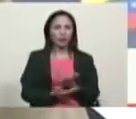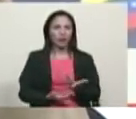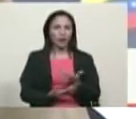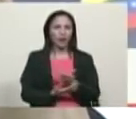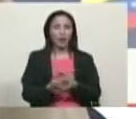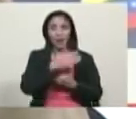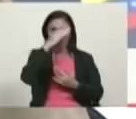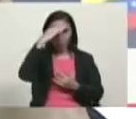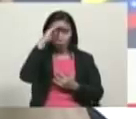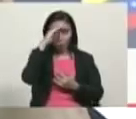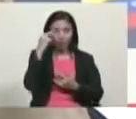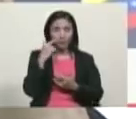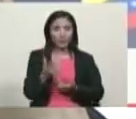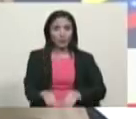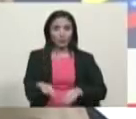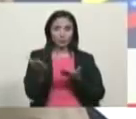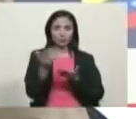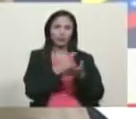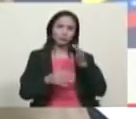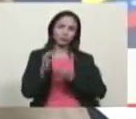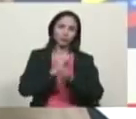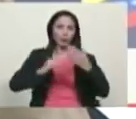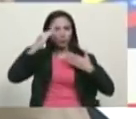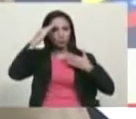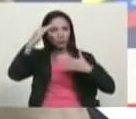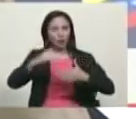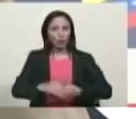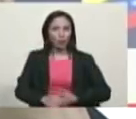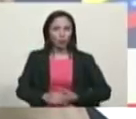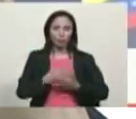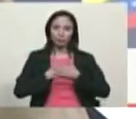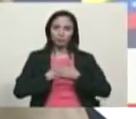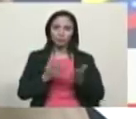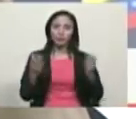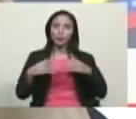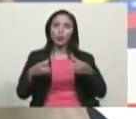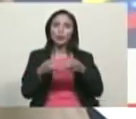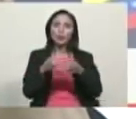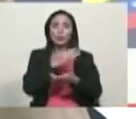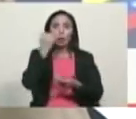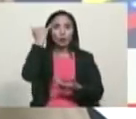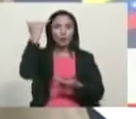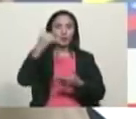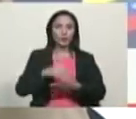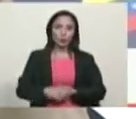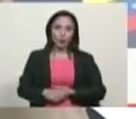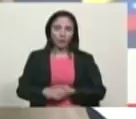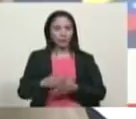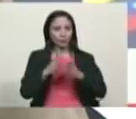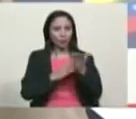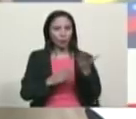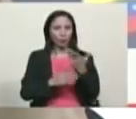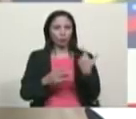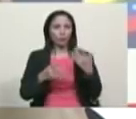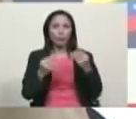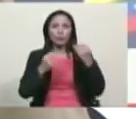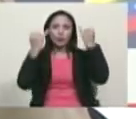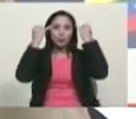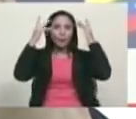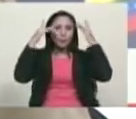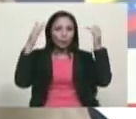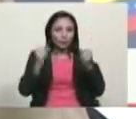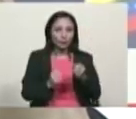La Habana, Cuba, nos dé un saludo en nombre de todos los intelectuales de bien, de humanidad, que